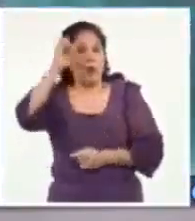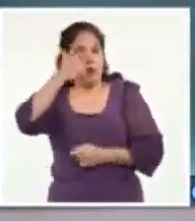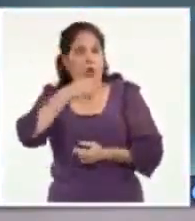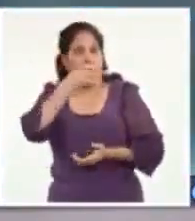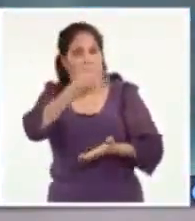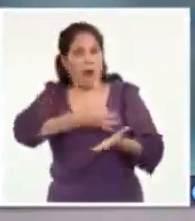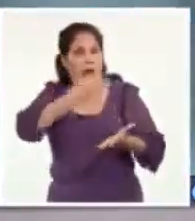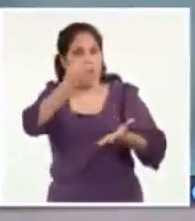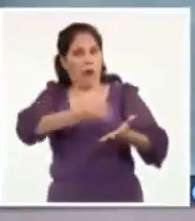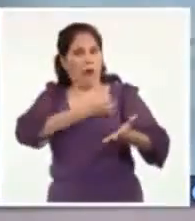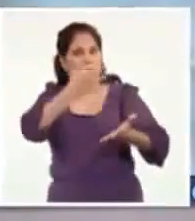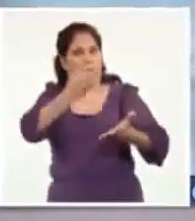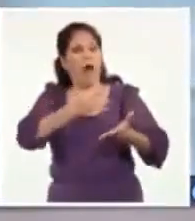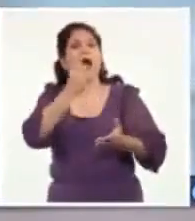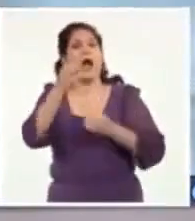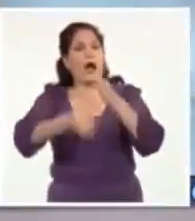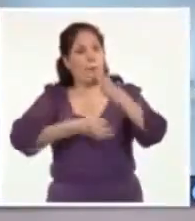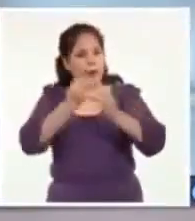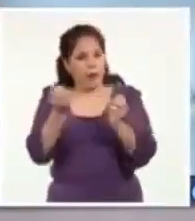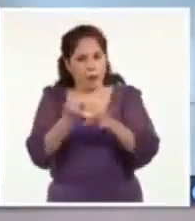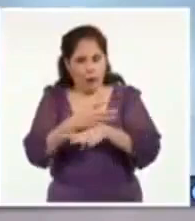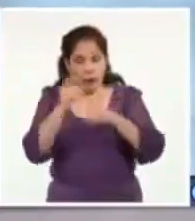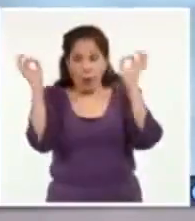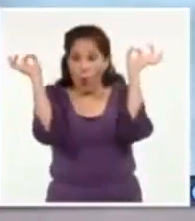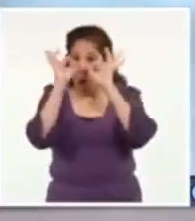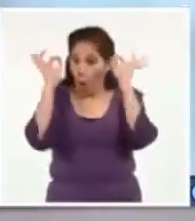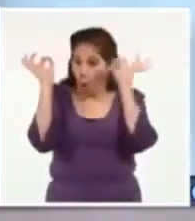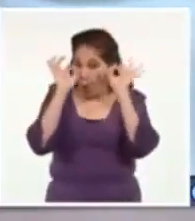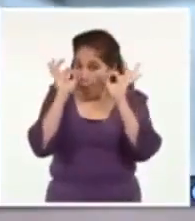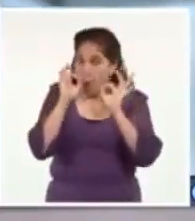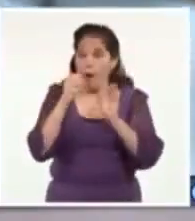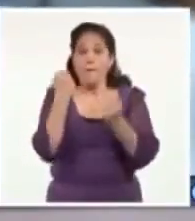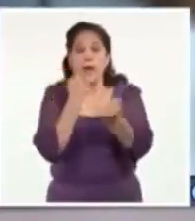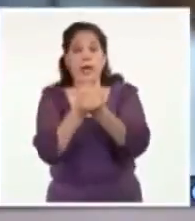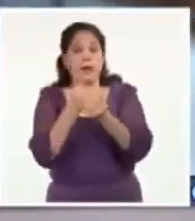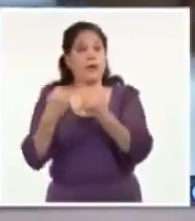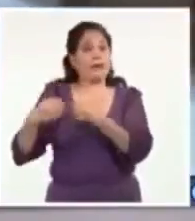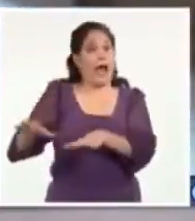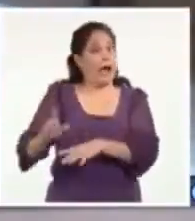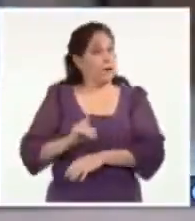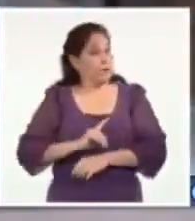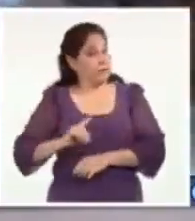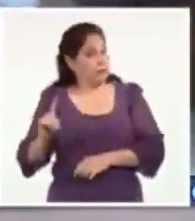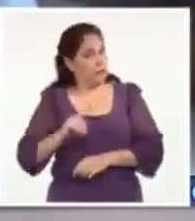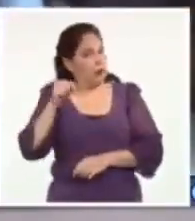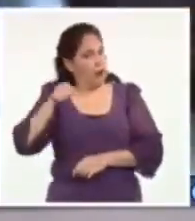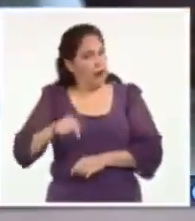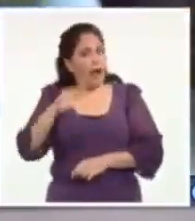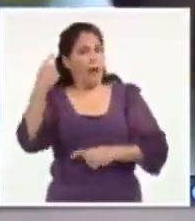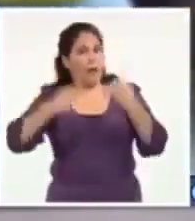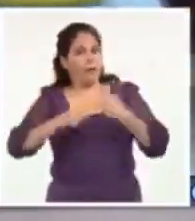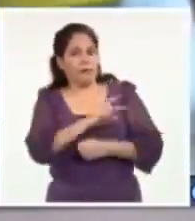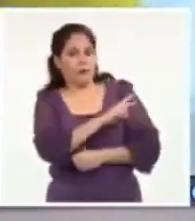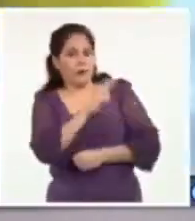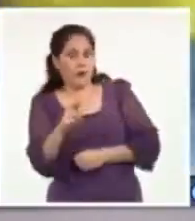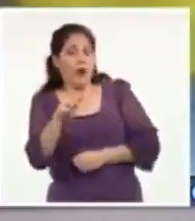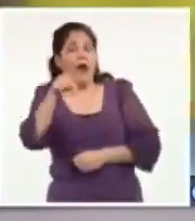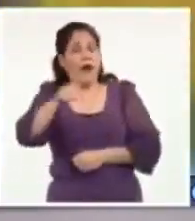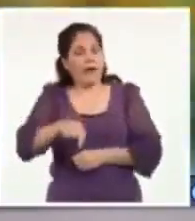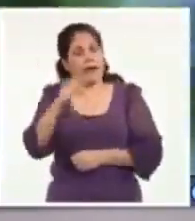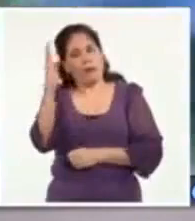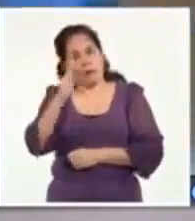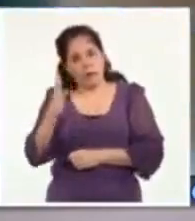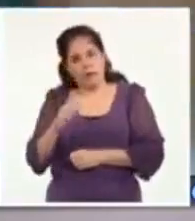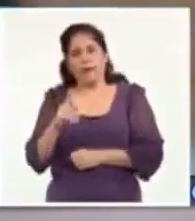la acción se ha abocado al fracaso ojo esto no significa que el peligro haya pasado contra el progresismo en Brasil se ha aplicado de todo